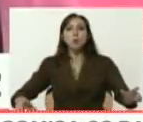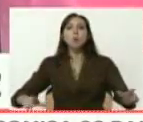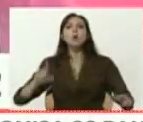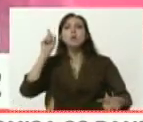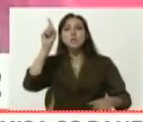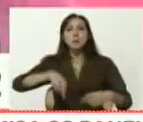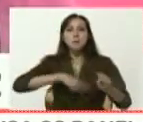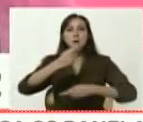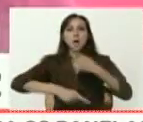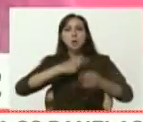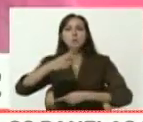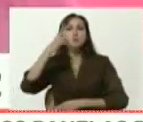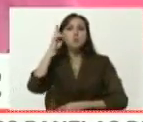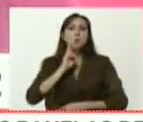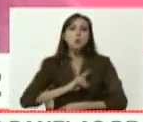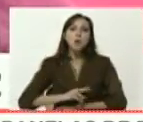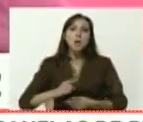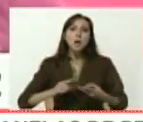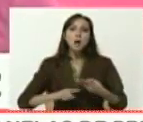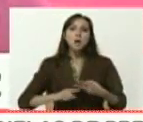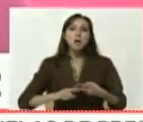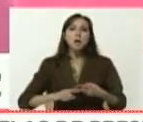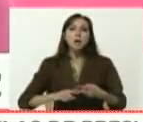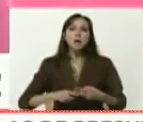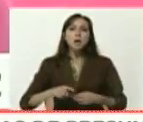bolivariana. Hay una izquierda